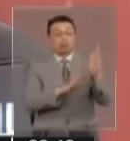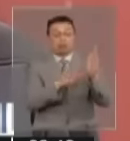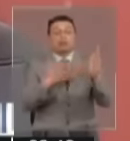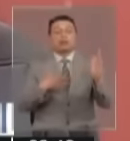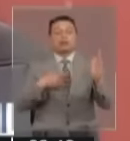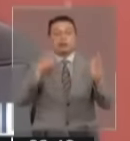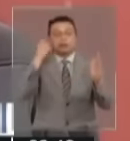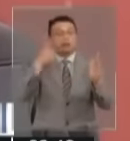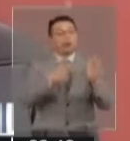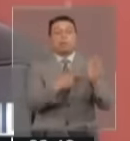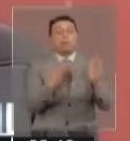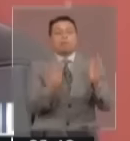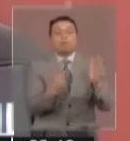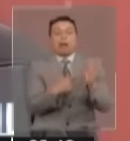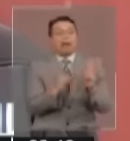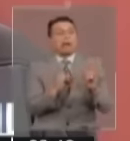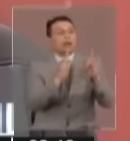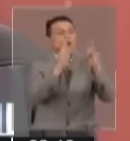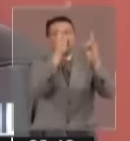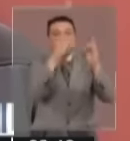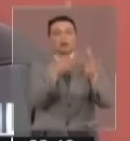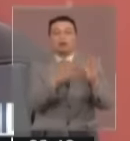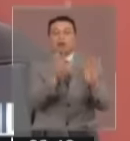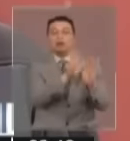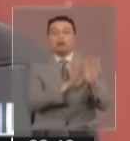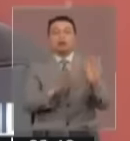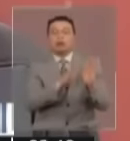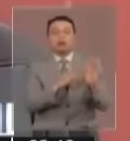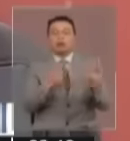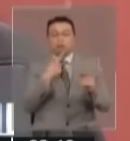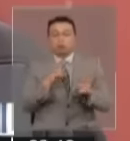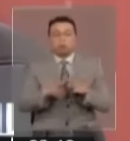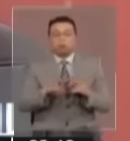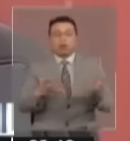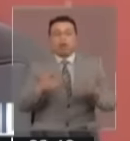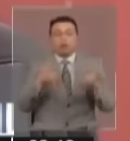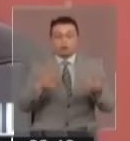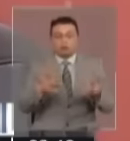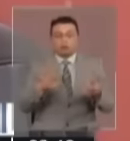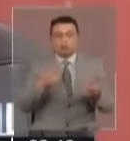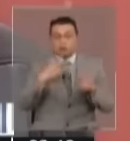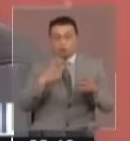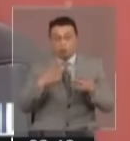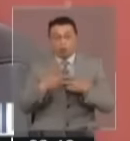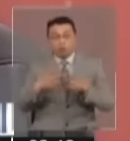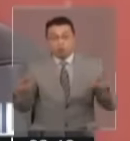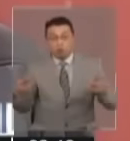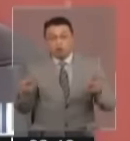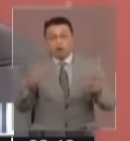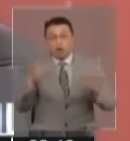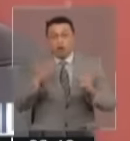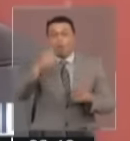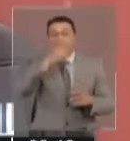qué destino social le van a dar ustedes a ese edificio, y quisiera saber si la explotación va a ser pública o va a ser